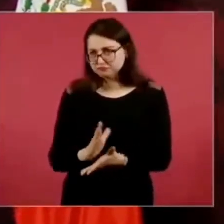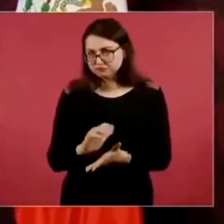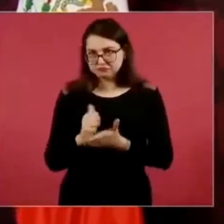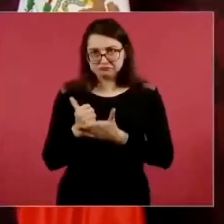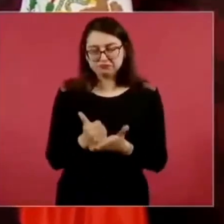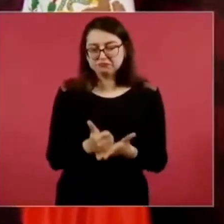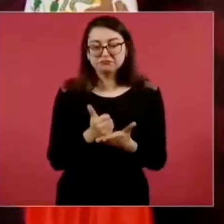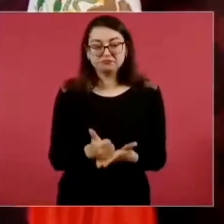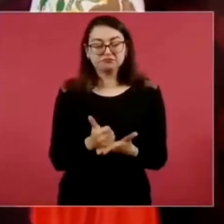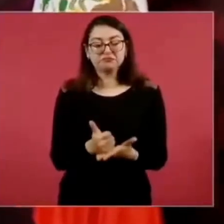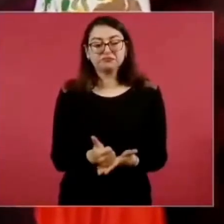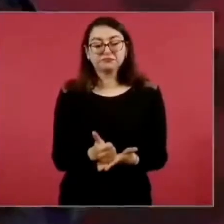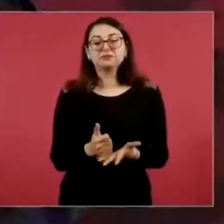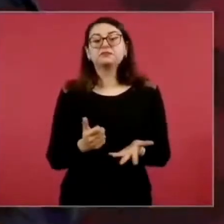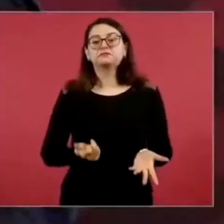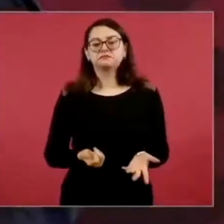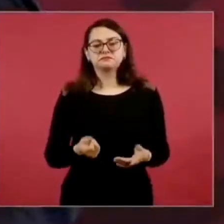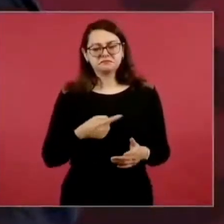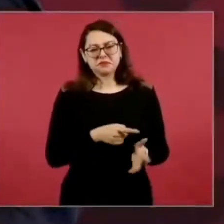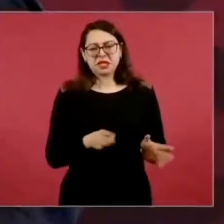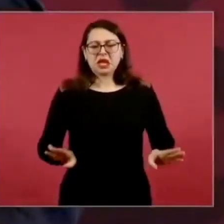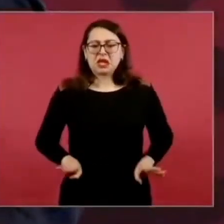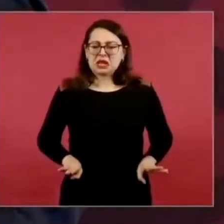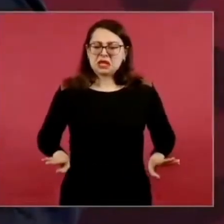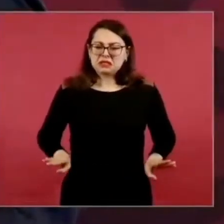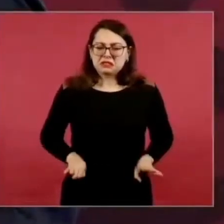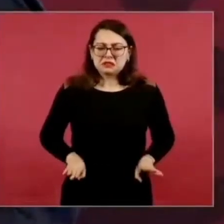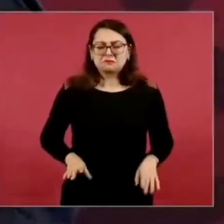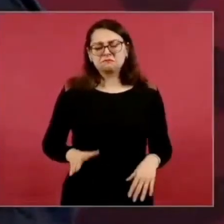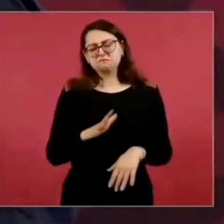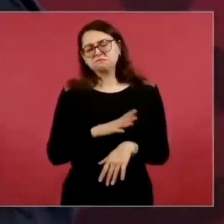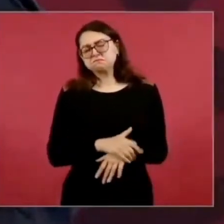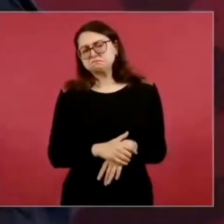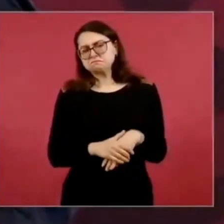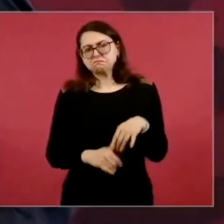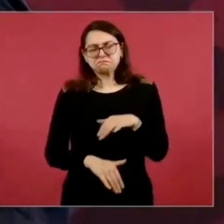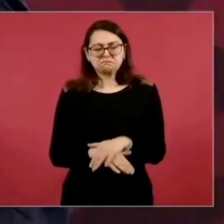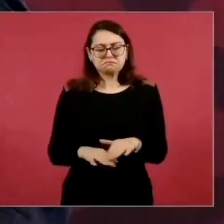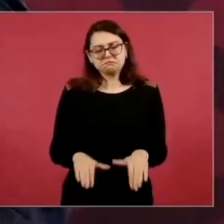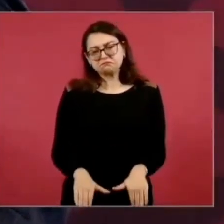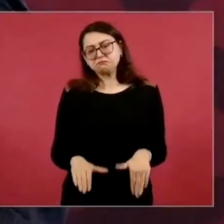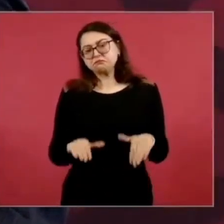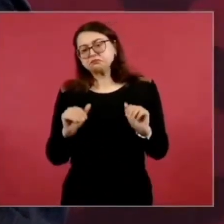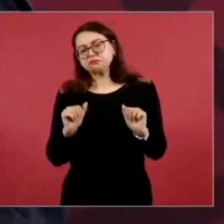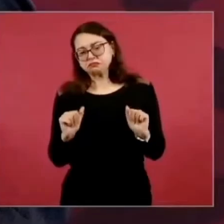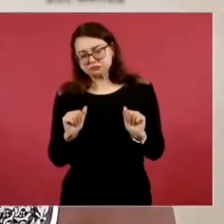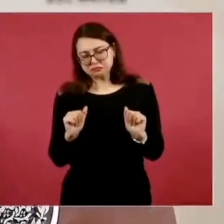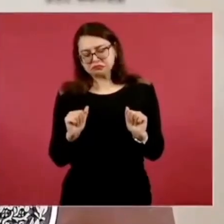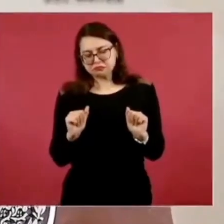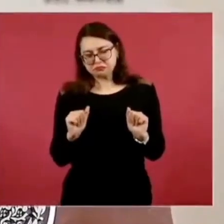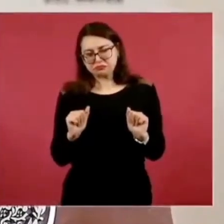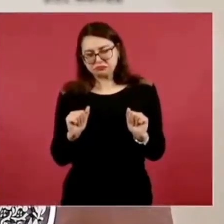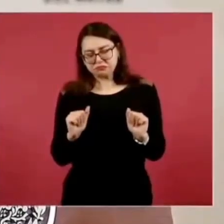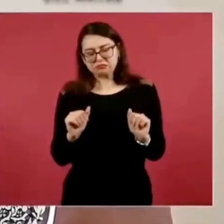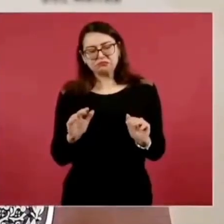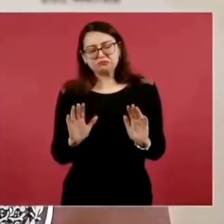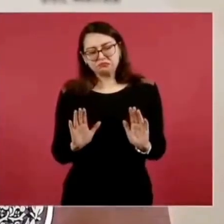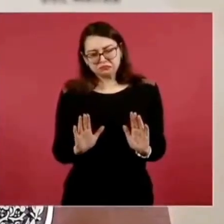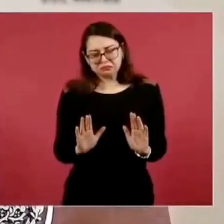aún siendo moderado, de todas formas, viene la elección del